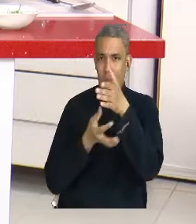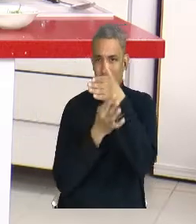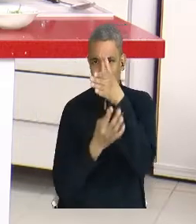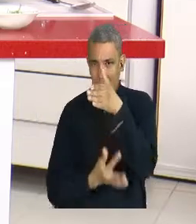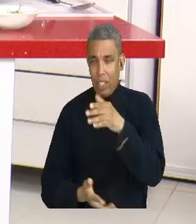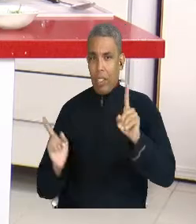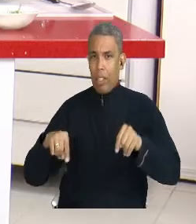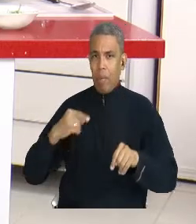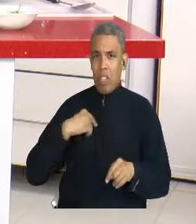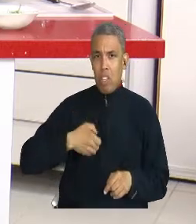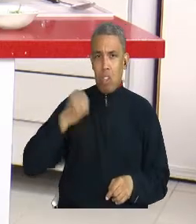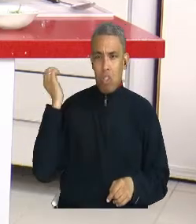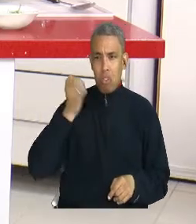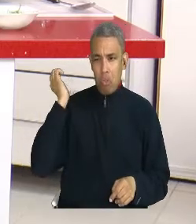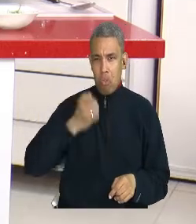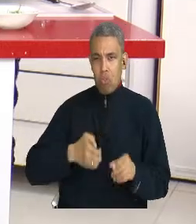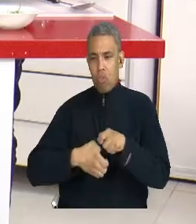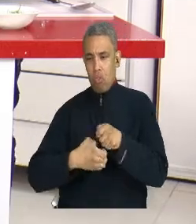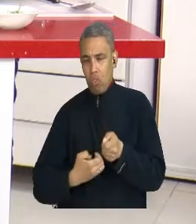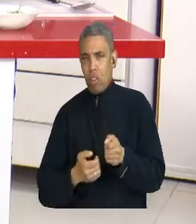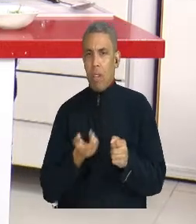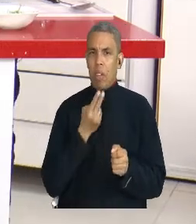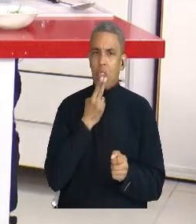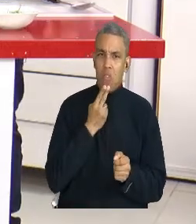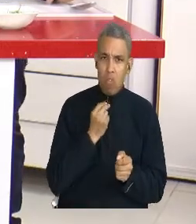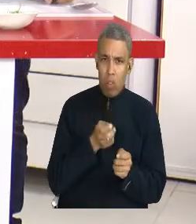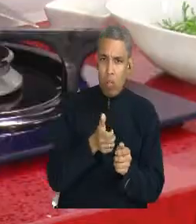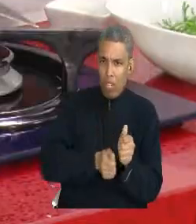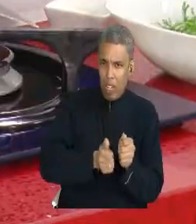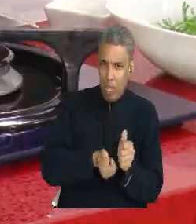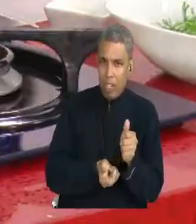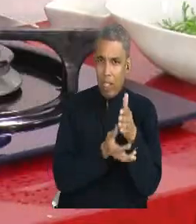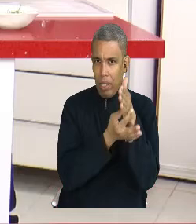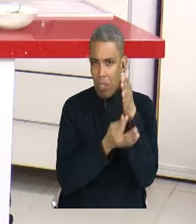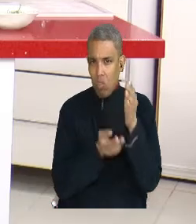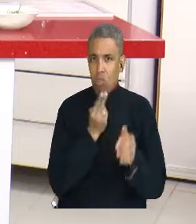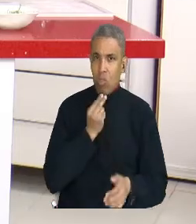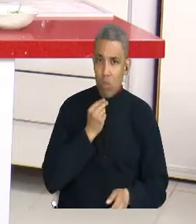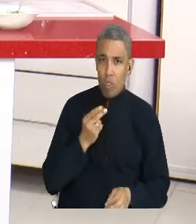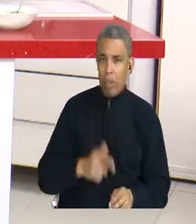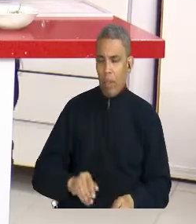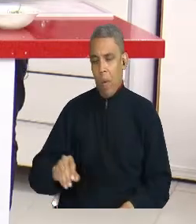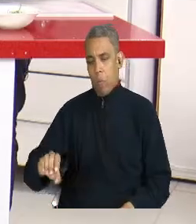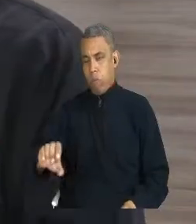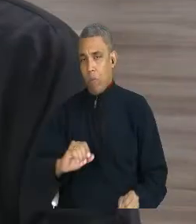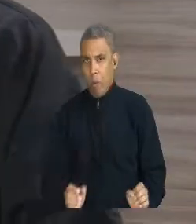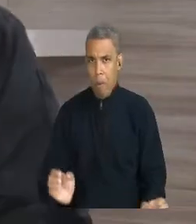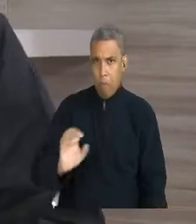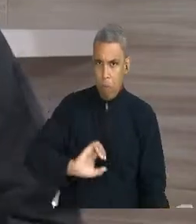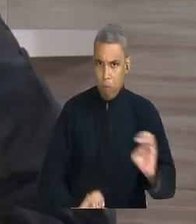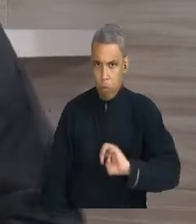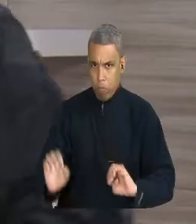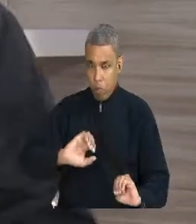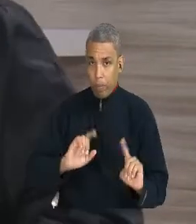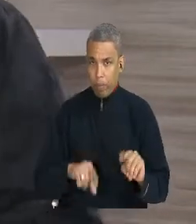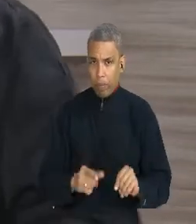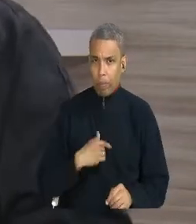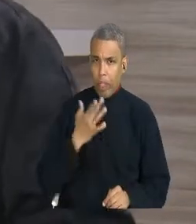mezclar y luego llevo la mayonesa, la leche líquida y la crema de leche. De leche. Sí. Bueno, nuestra sal, nuestra pimienta.